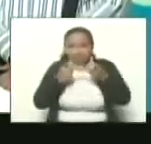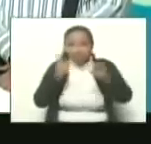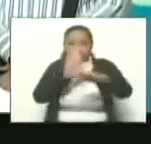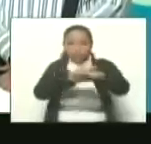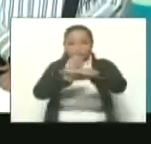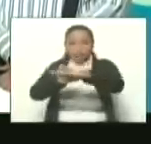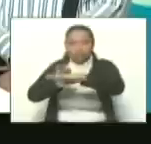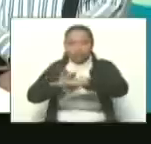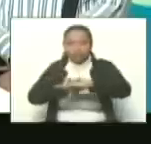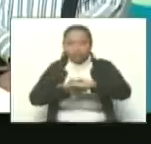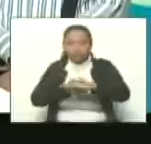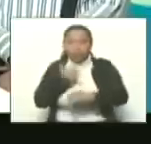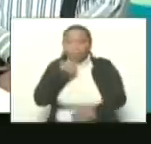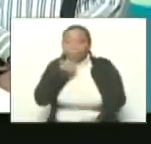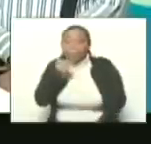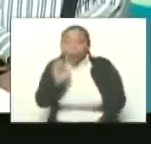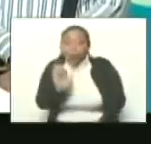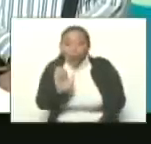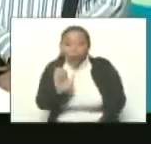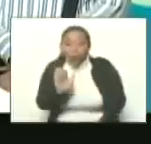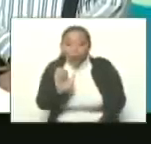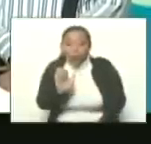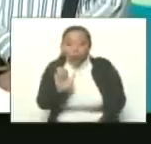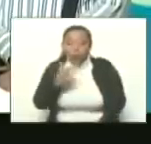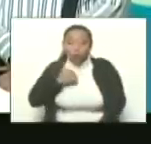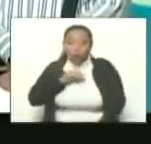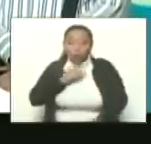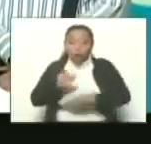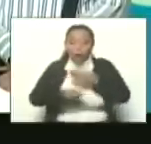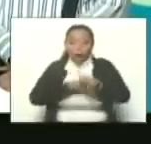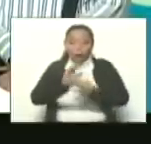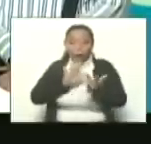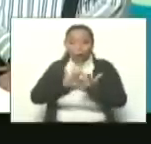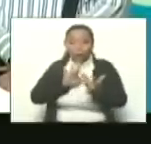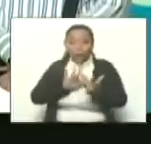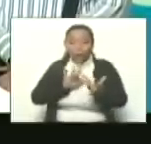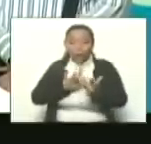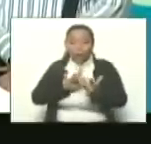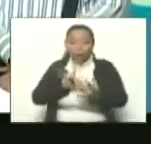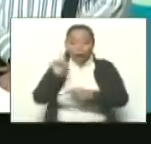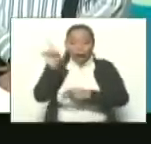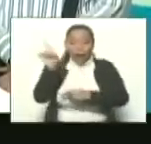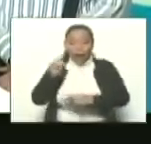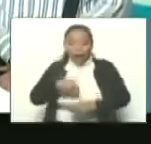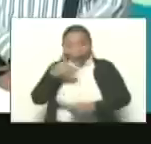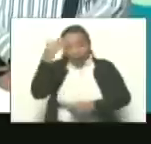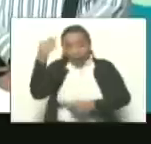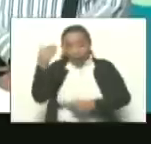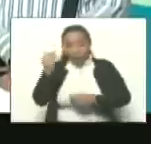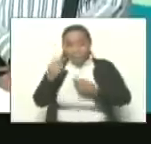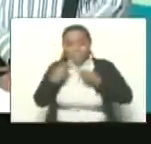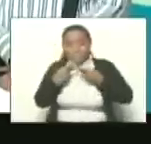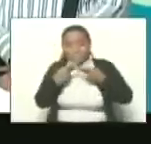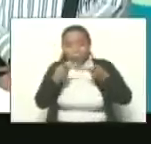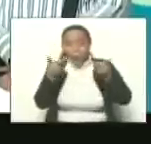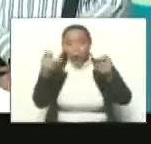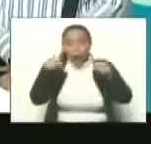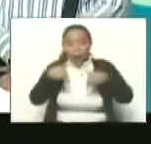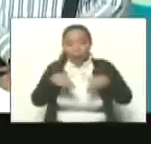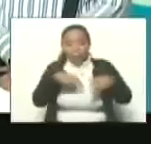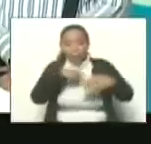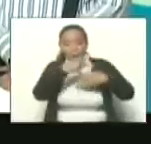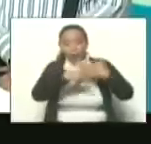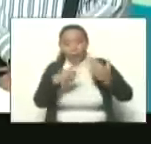ya muy pronto estaremos transmitiendo su exitoso programa en todas